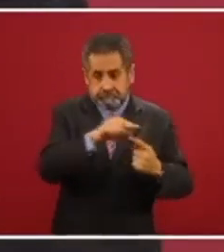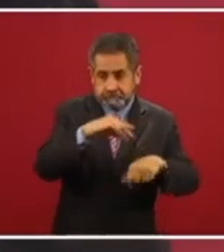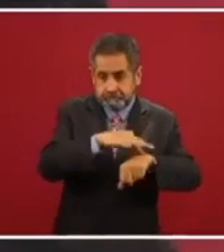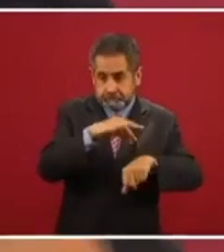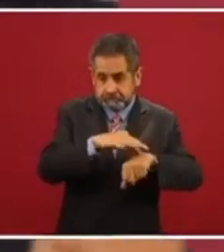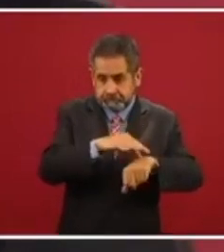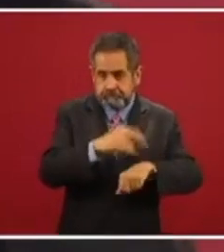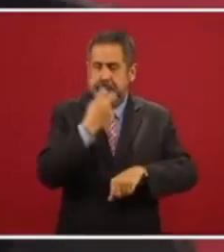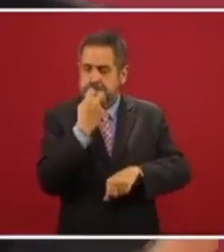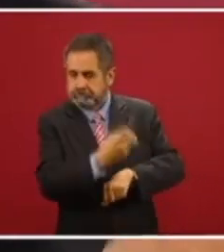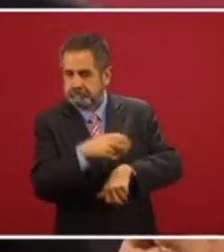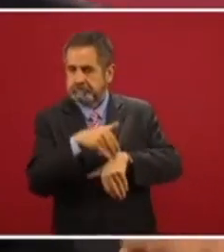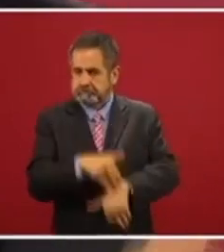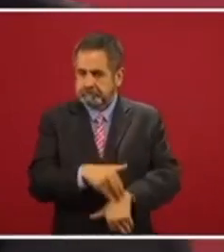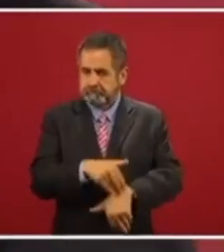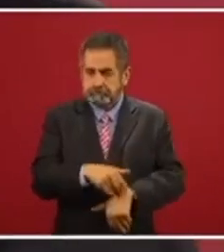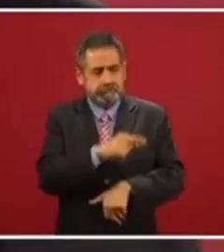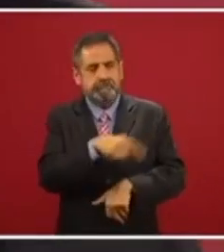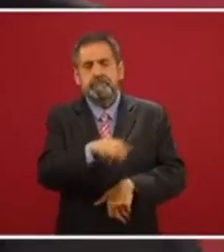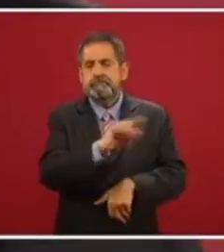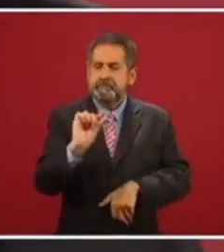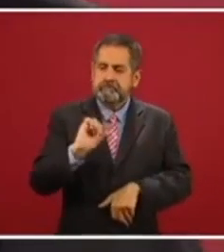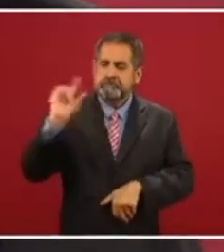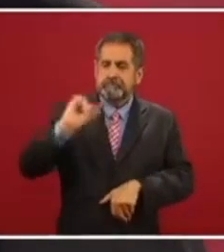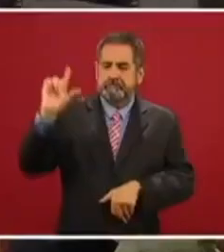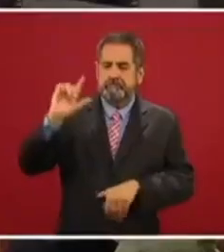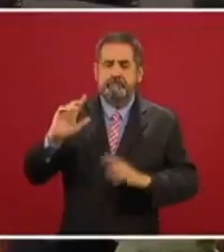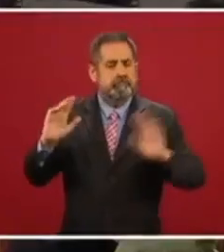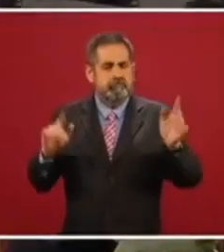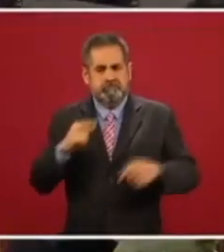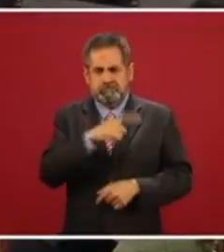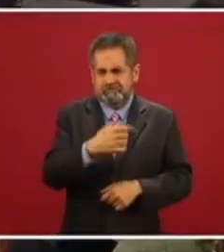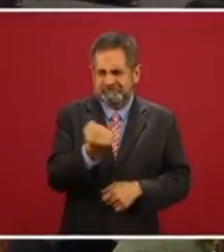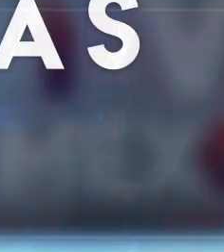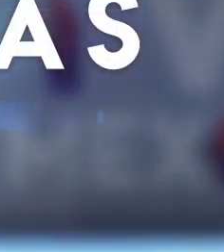los especialistas, que son muy buenos.